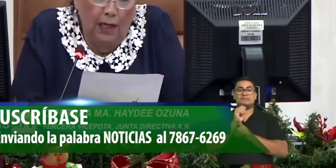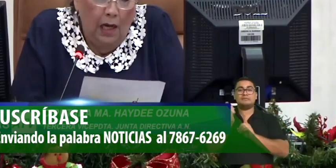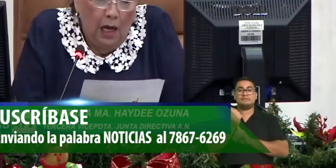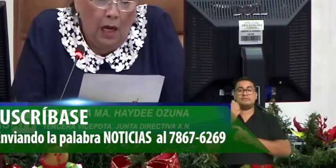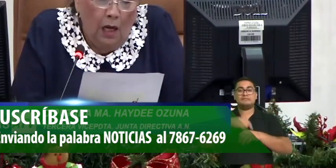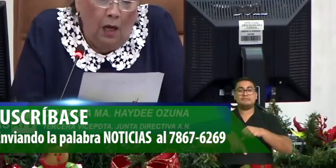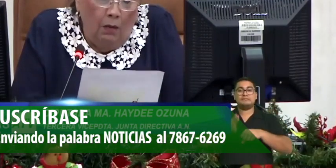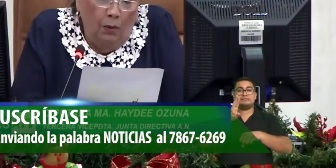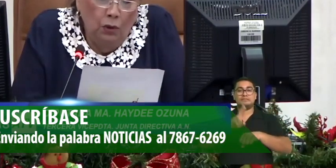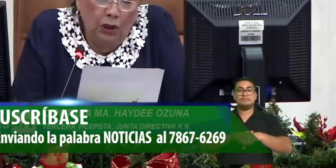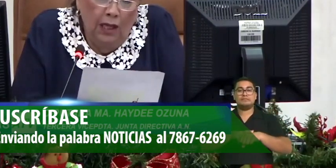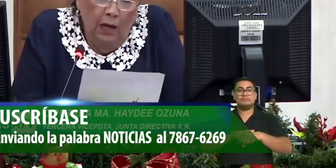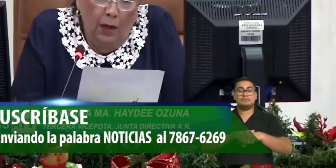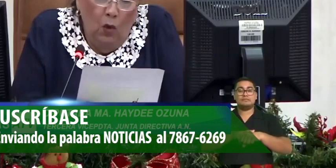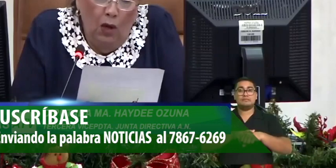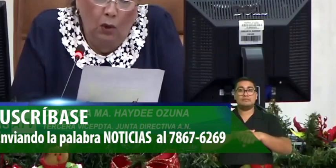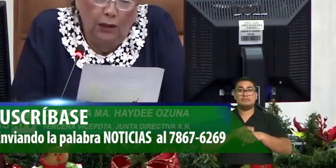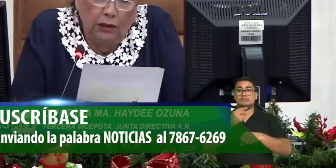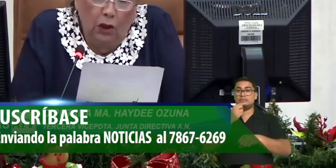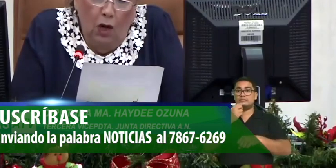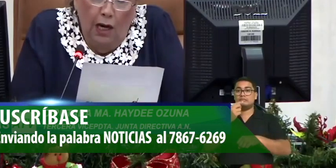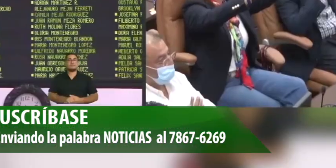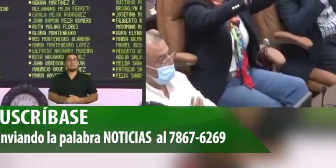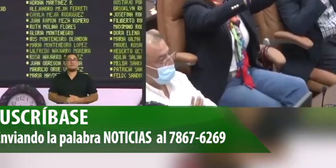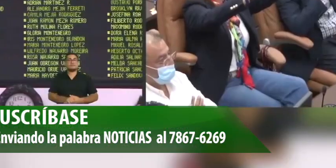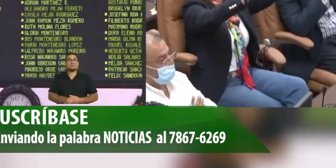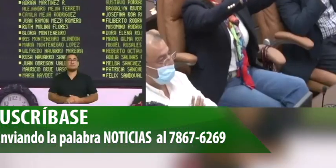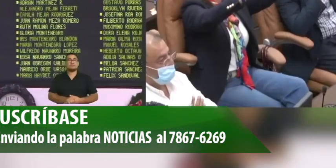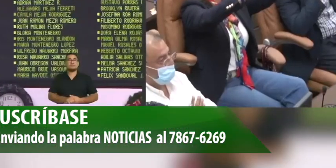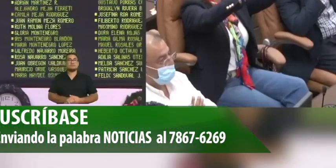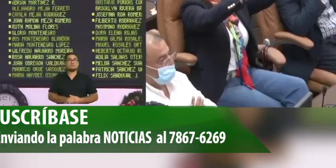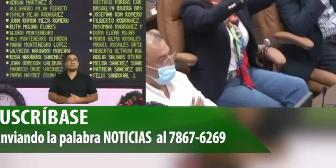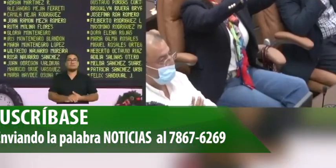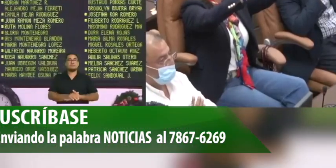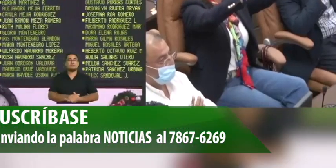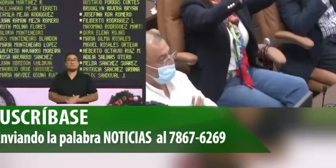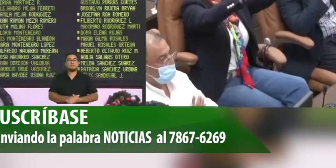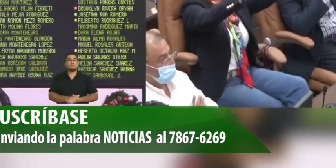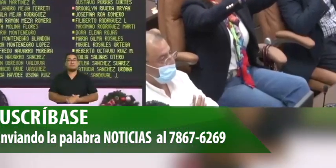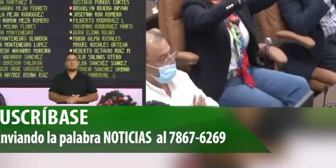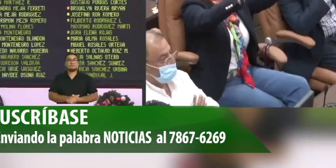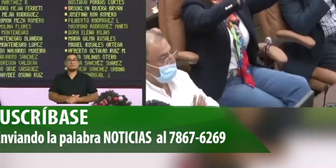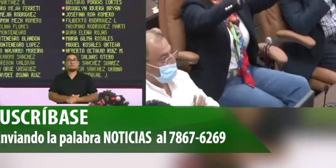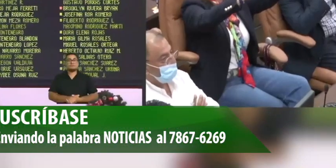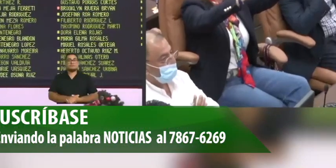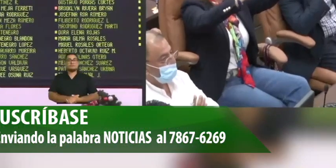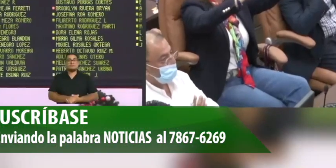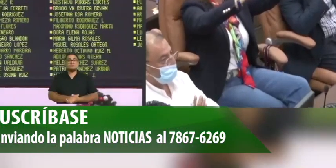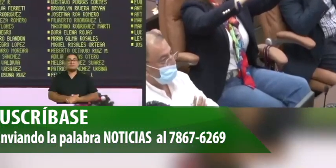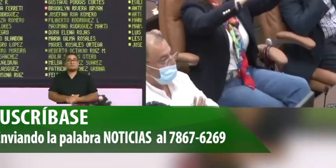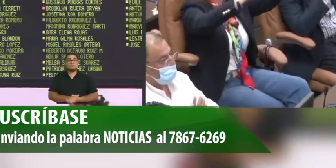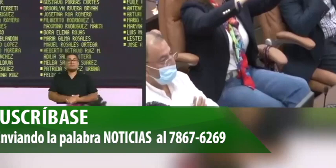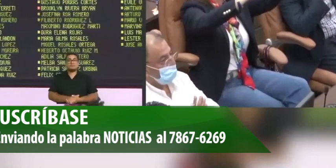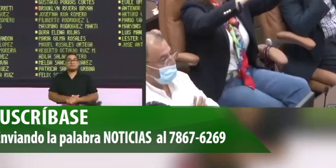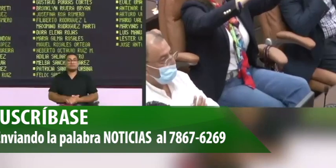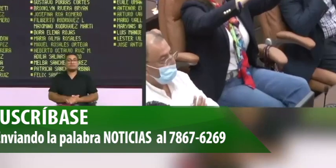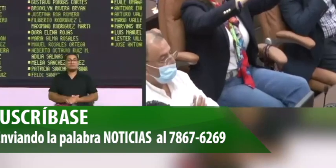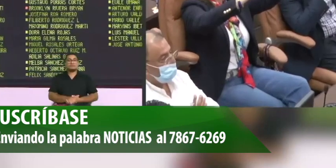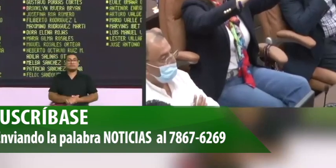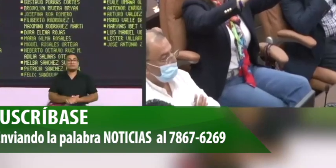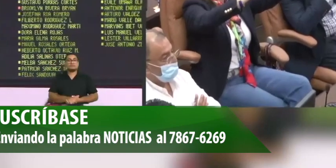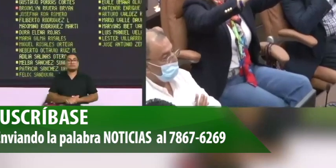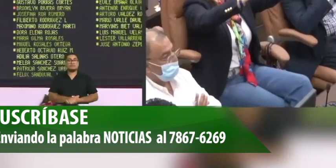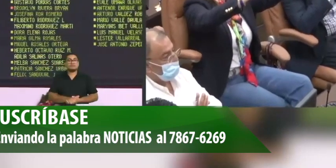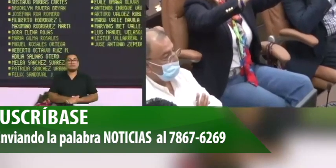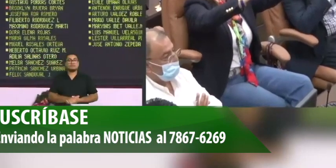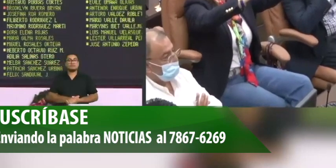la facción liberal cercana al expresidente. Con 80 votos a favor y solo 3 oposiciones, la que ha sido vista como heredera del